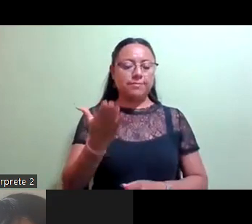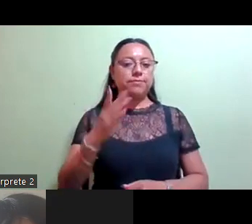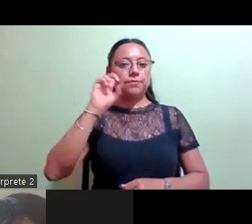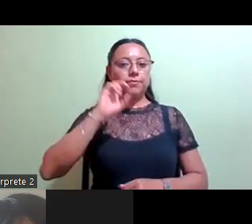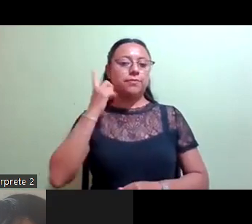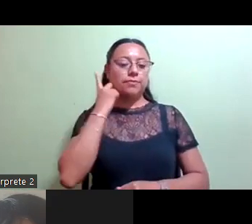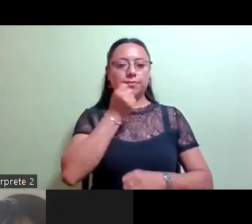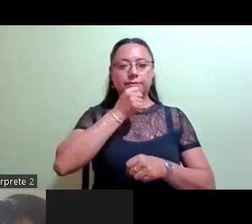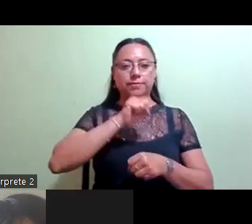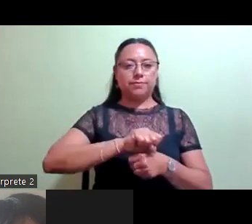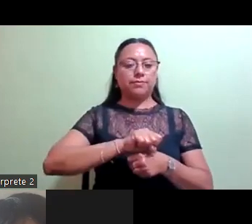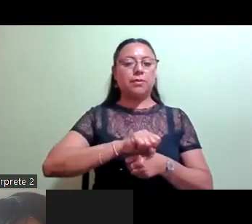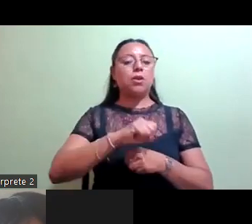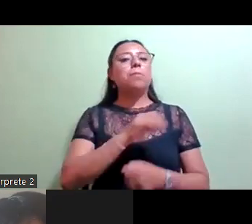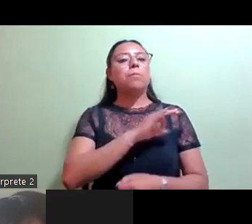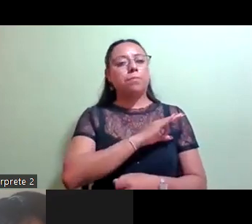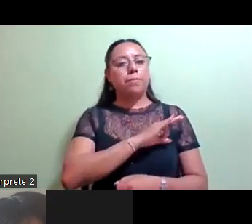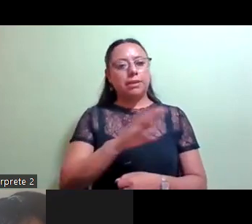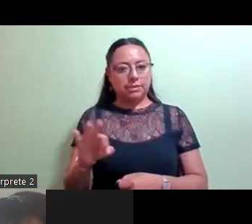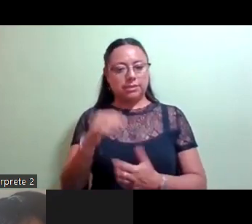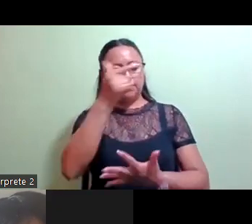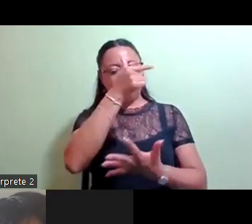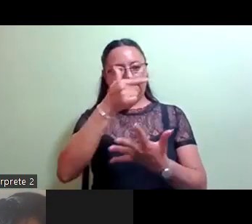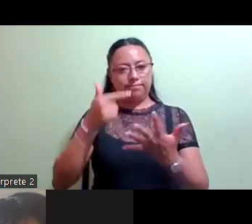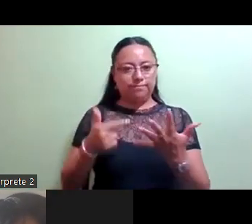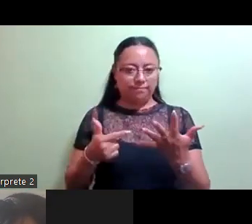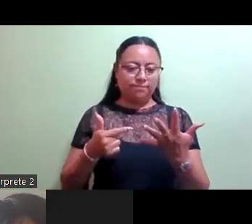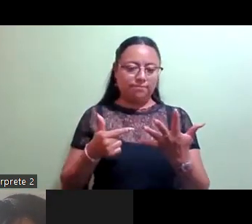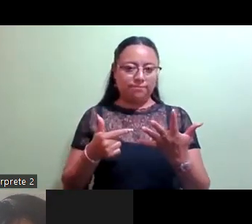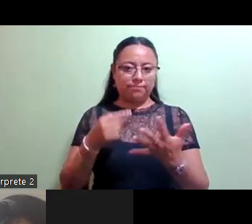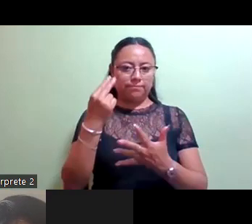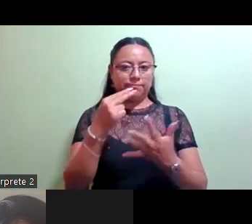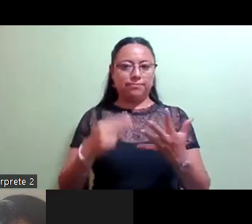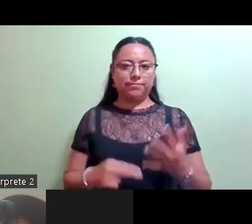diputada secretaria proceda a pasar lista de asistencia.